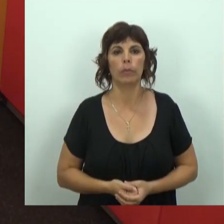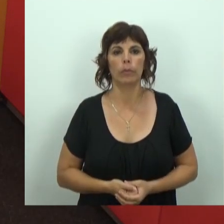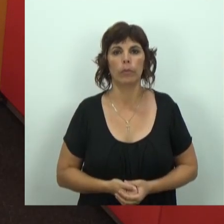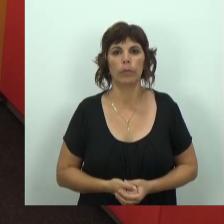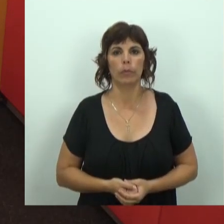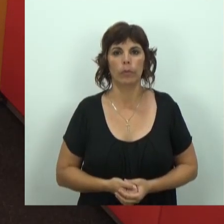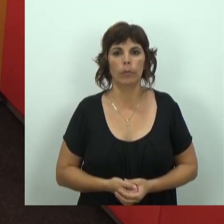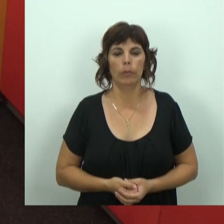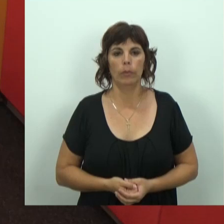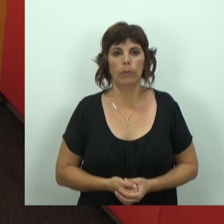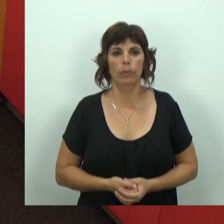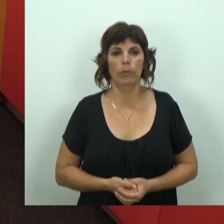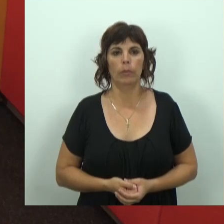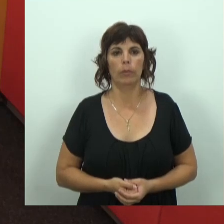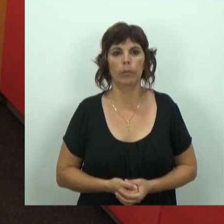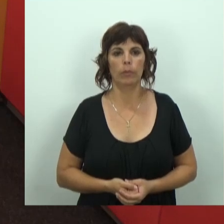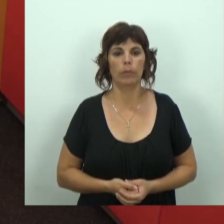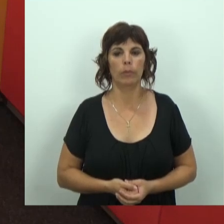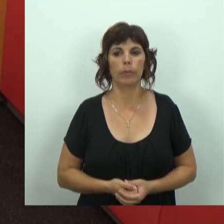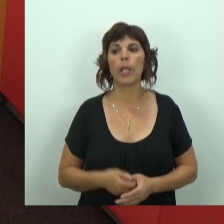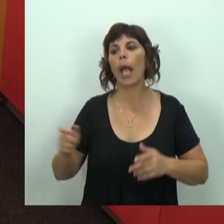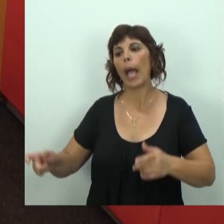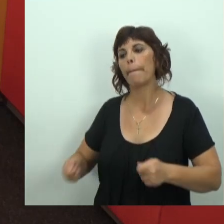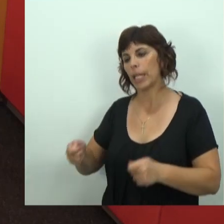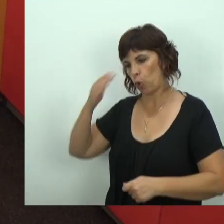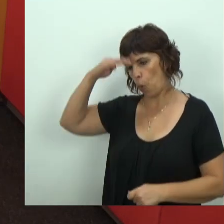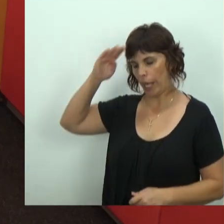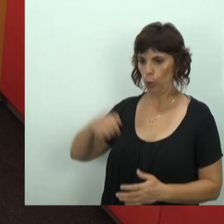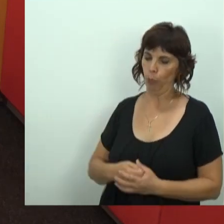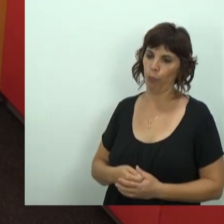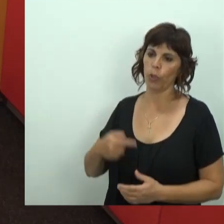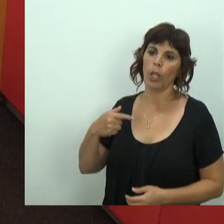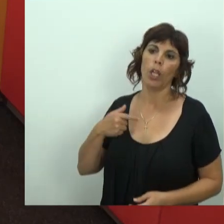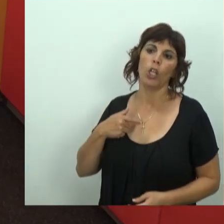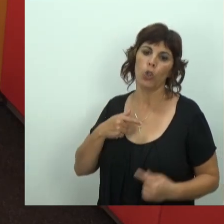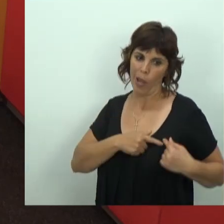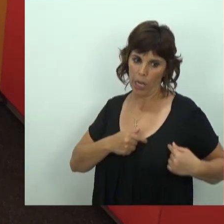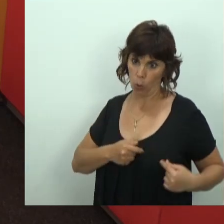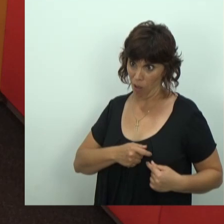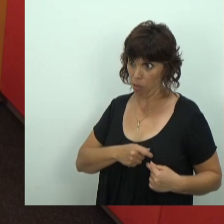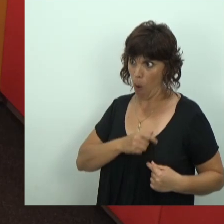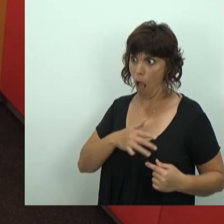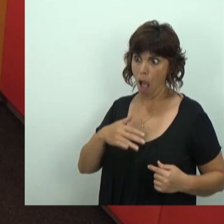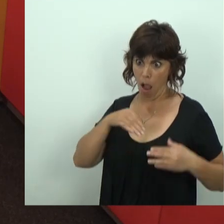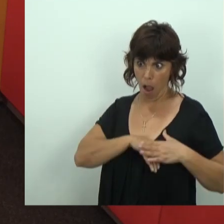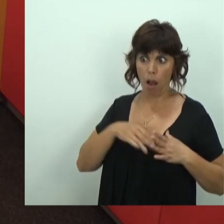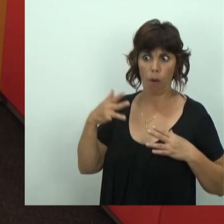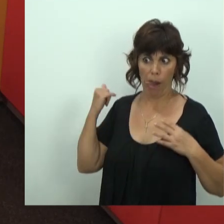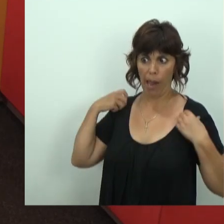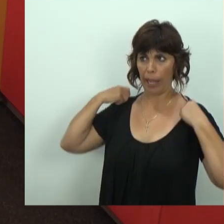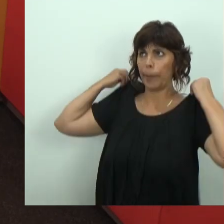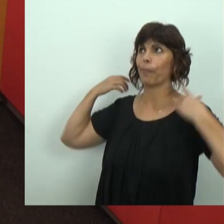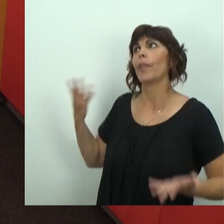O mejor dicho, me han preguntado, pastor, pero yo cómo sé que algo que yo tengo en el corazón, Dios el Padre lo